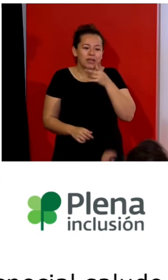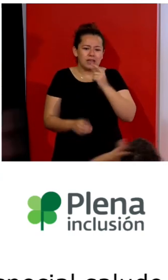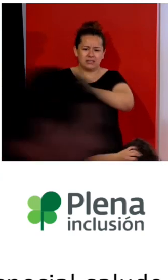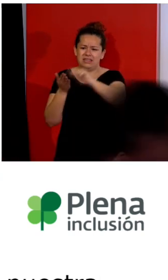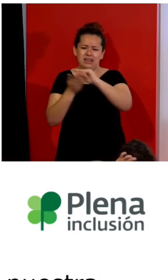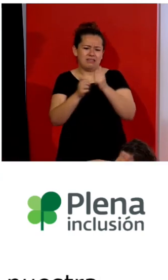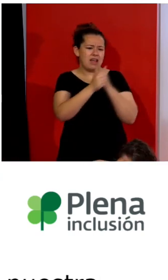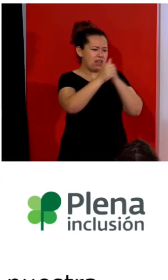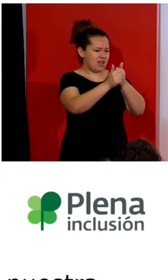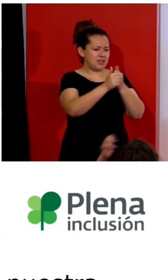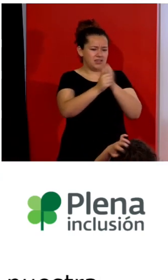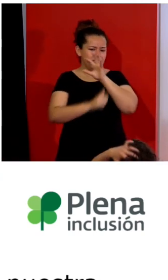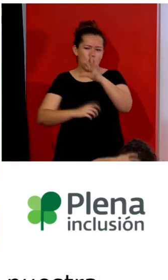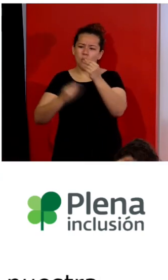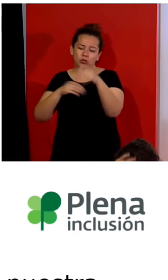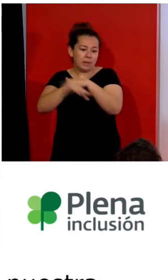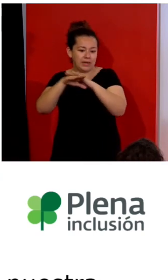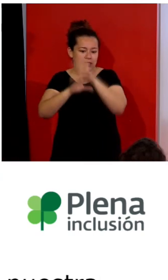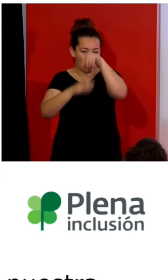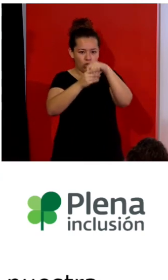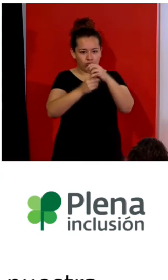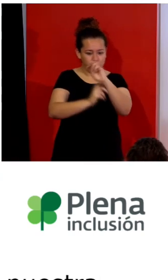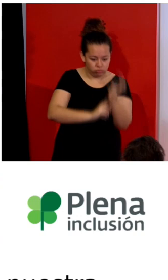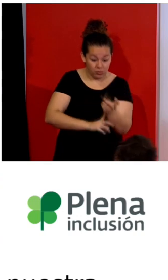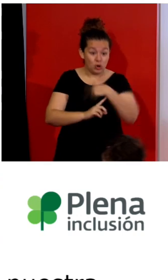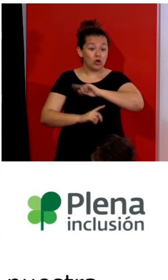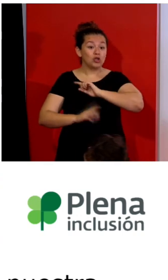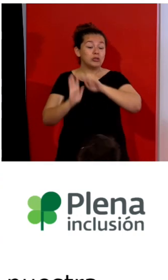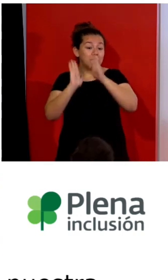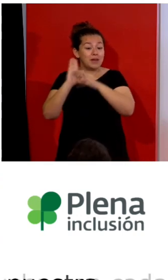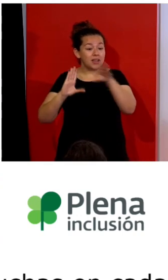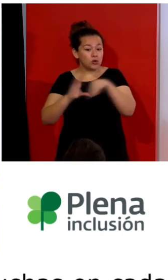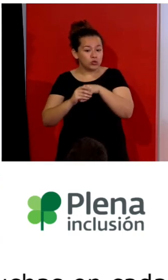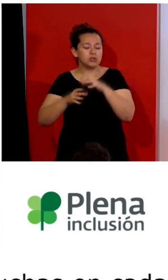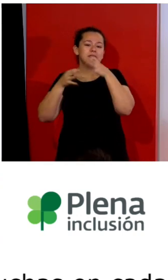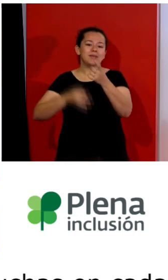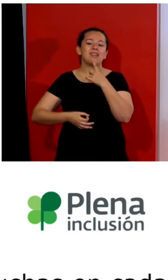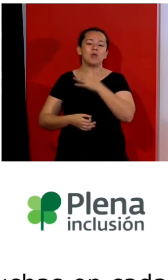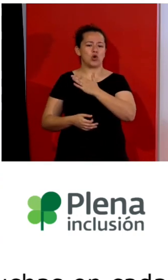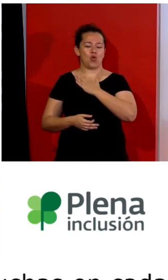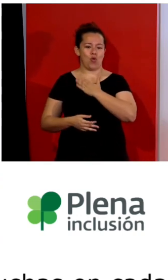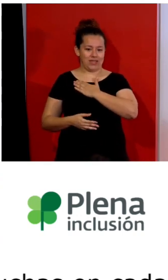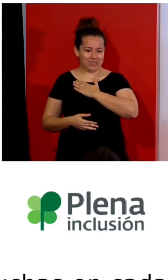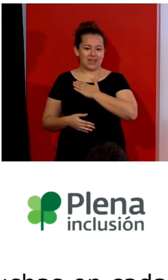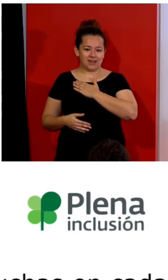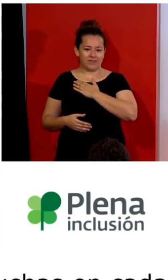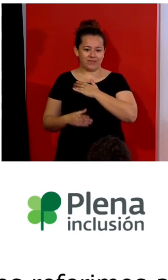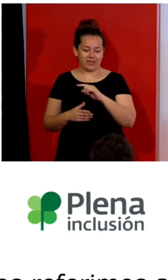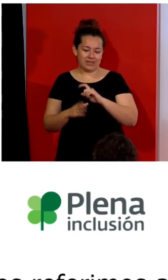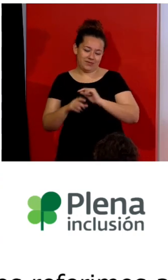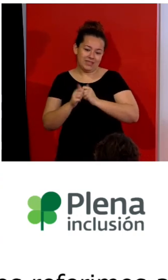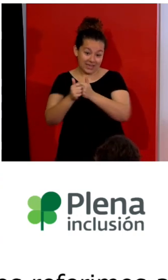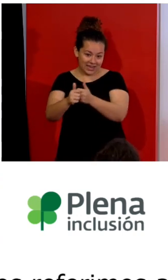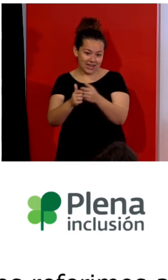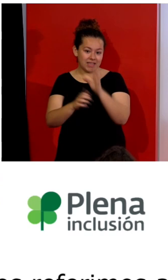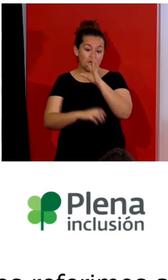en cada uno de los ministerios, pero nosotros en plena inclusión siempre nos referimos a nuestra Secretaría de Estado, porque es la con la que tenemos